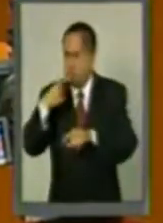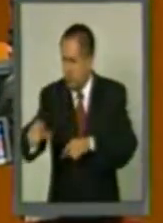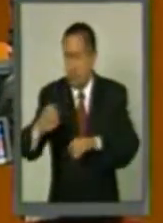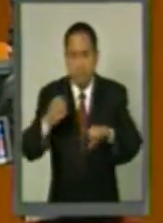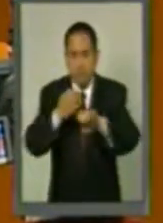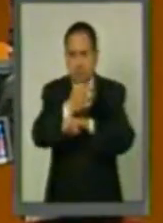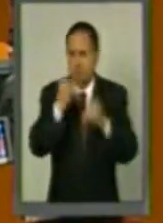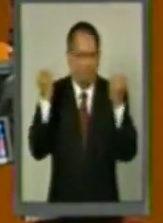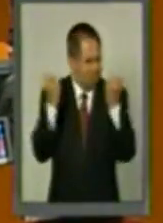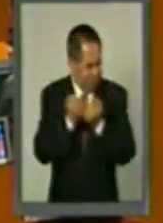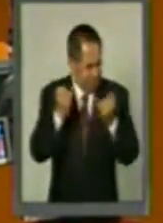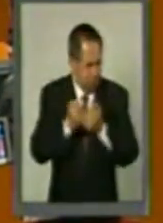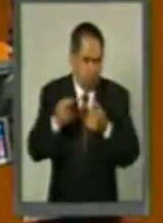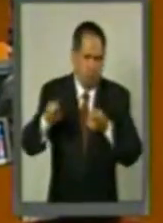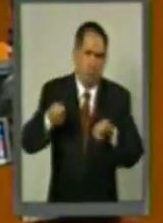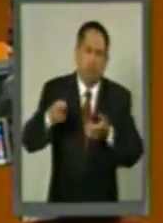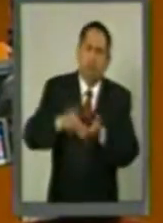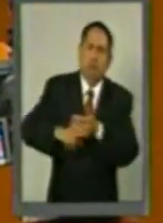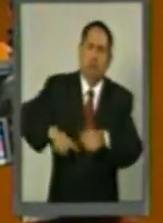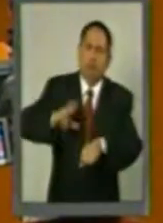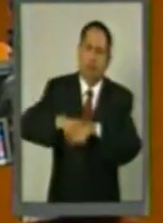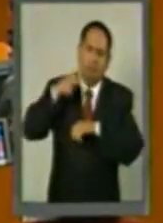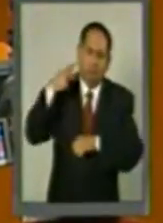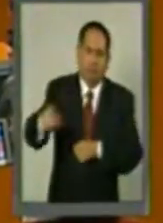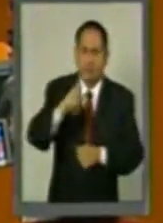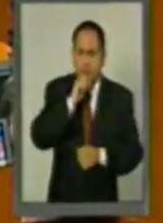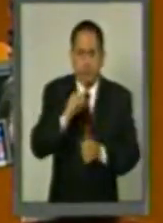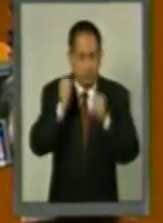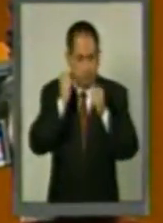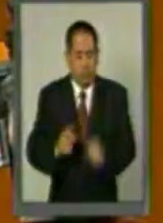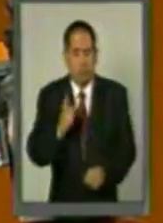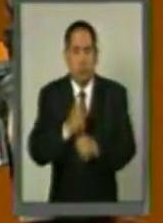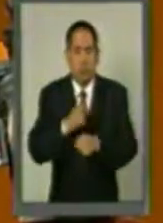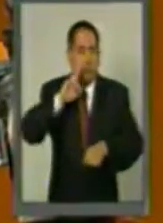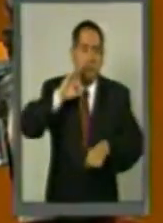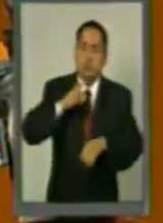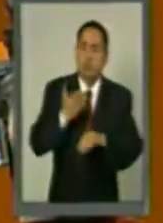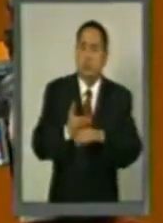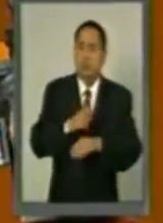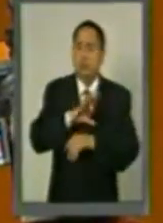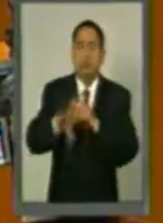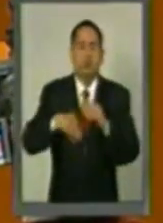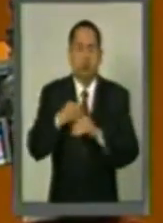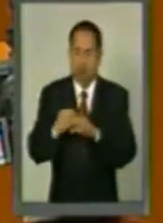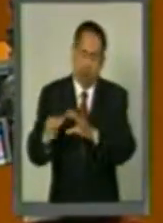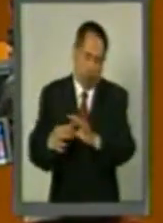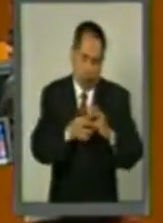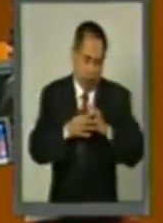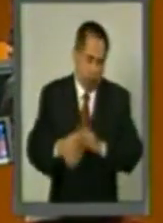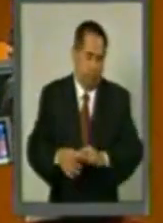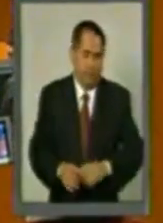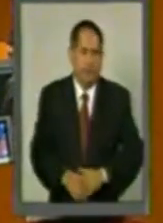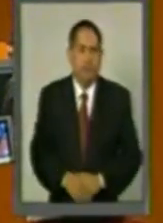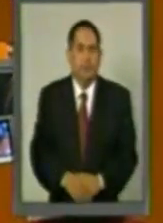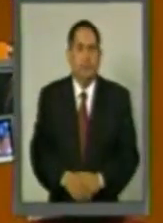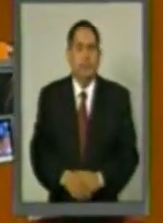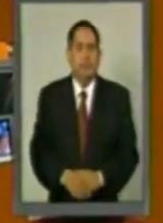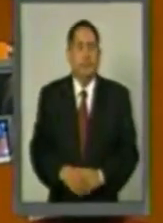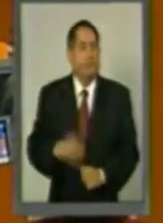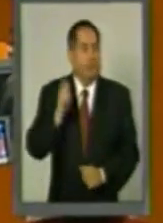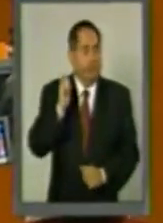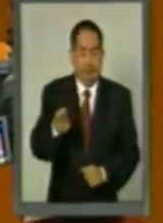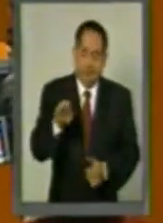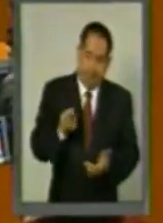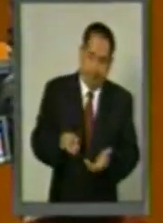gobiernan y dado que la seguridad pública es una responsabilidad compartida. Detrás